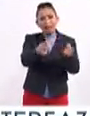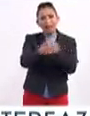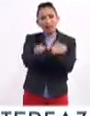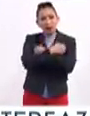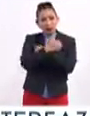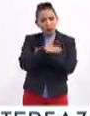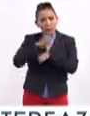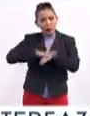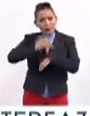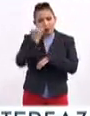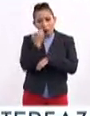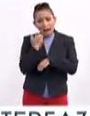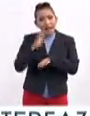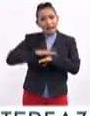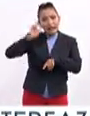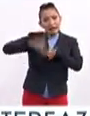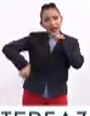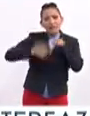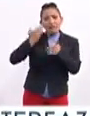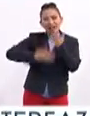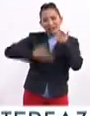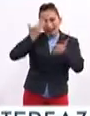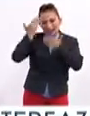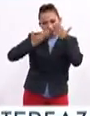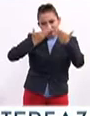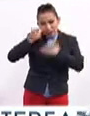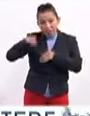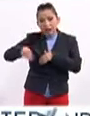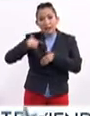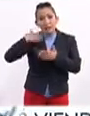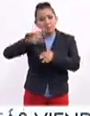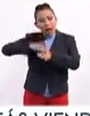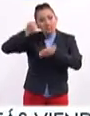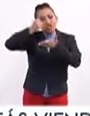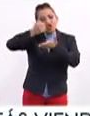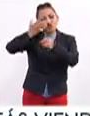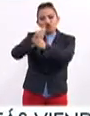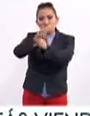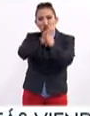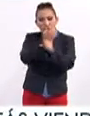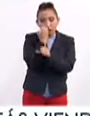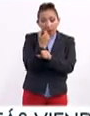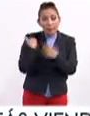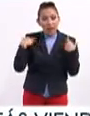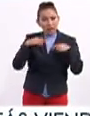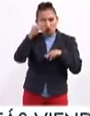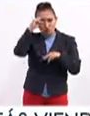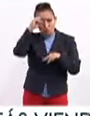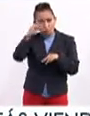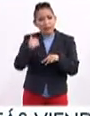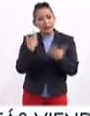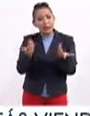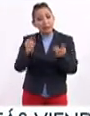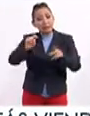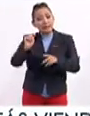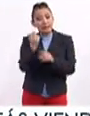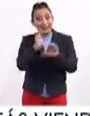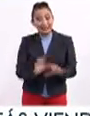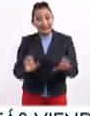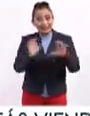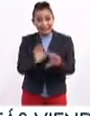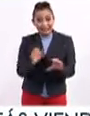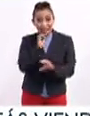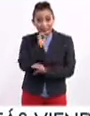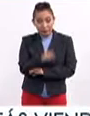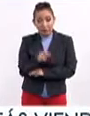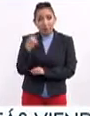educativa, erradicar el analfabetismo, invertir en infraestructura educativa, maestros calificados y acceso a tecnologías de la